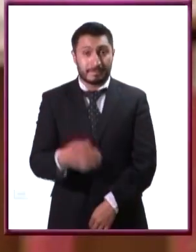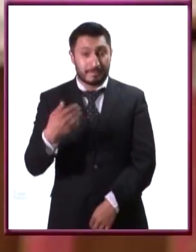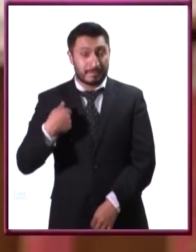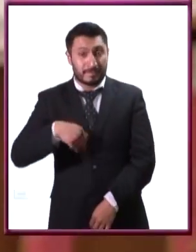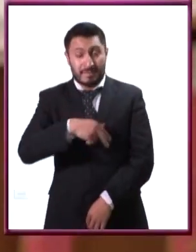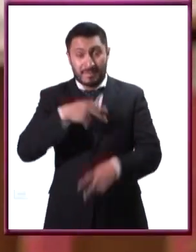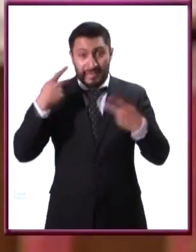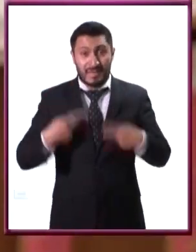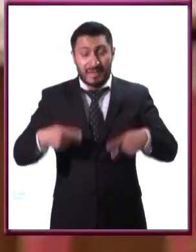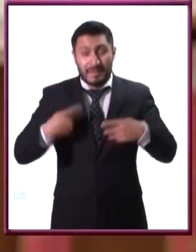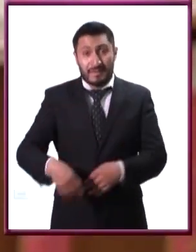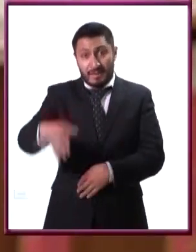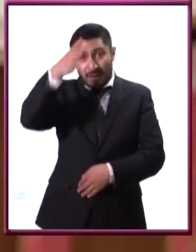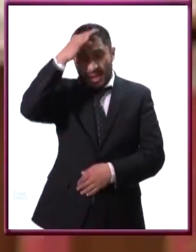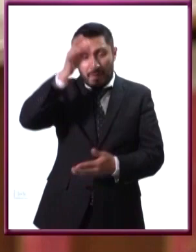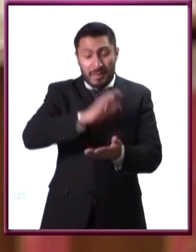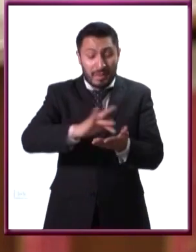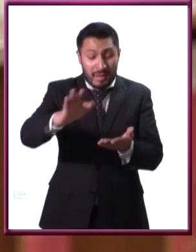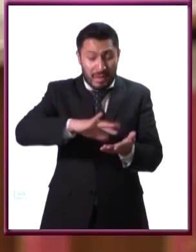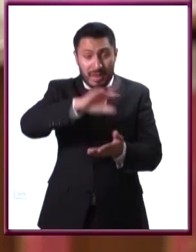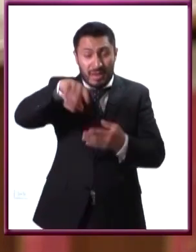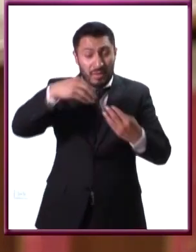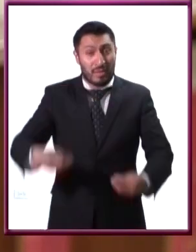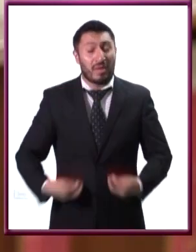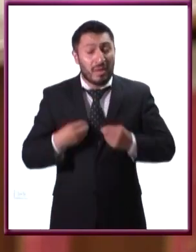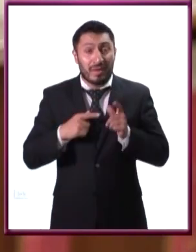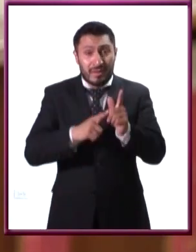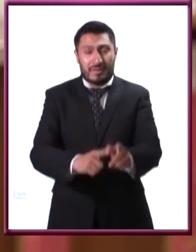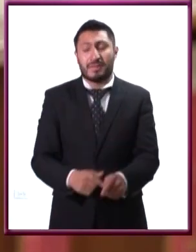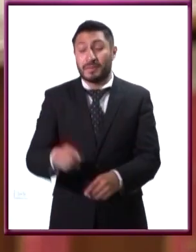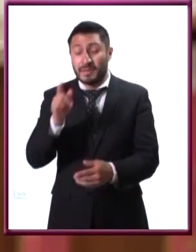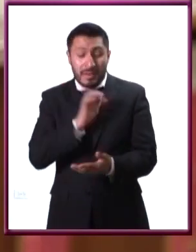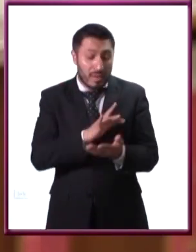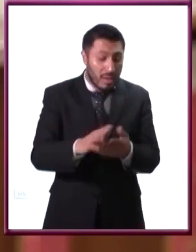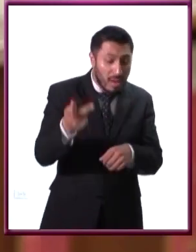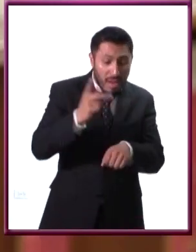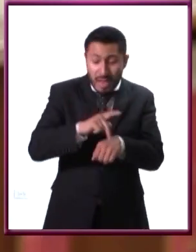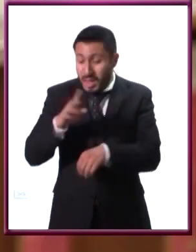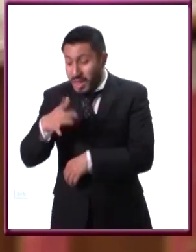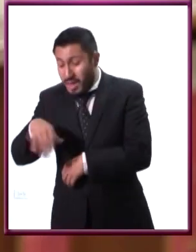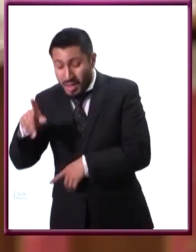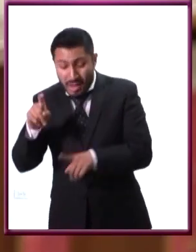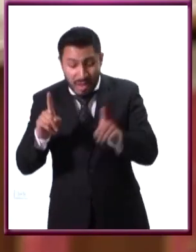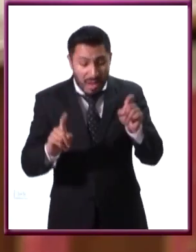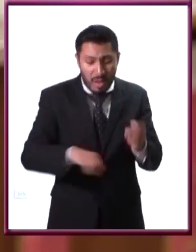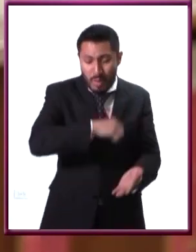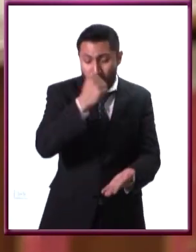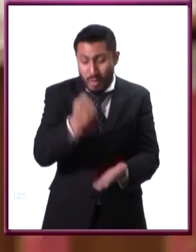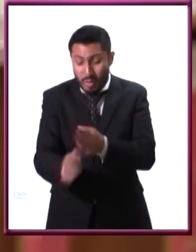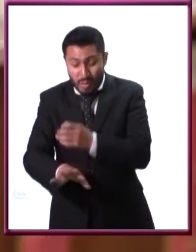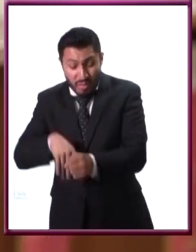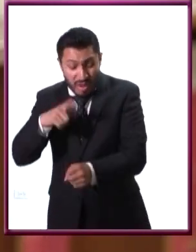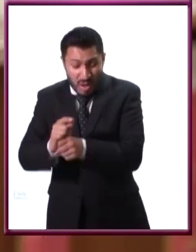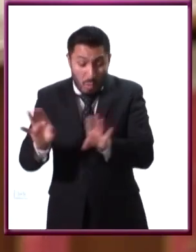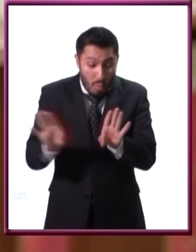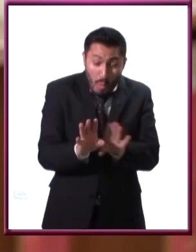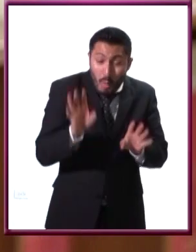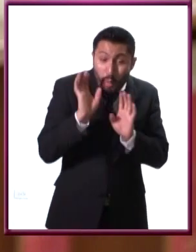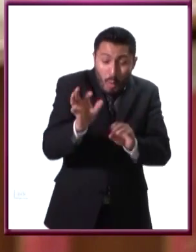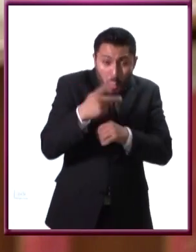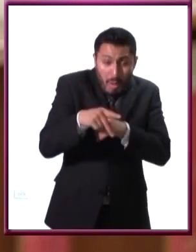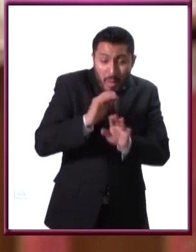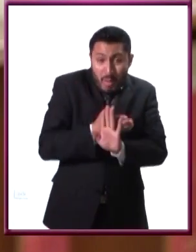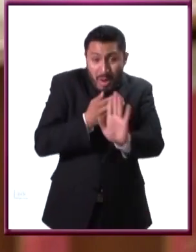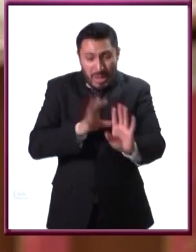Nuestra especie aprendió a leer para sobrevivir. Leían la humedad en las piedras buscando agua, las huellas de animales que podían ser peligrosos